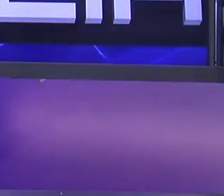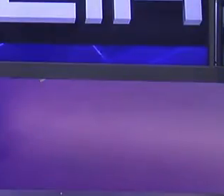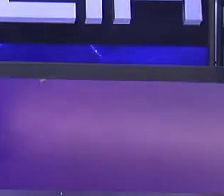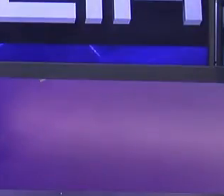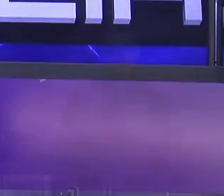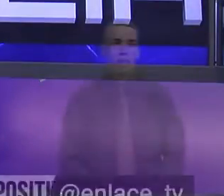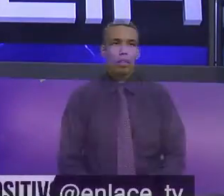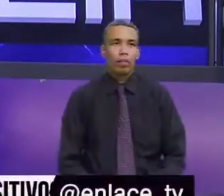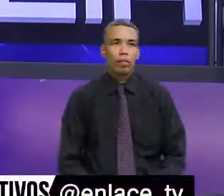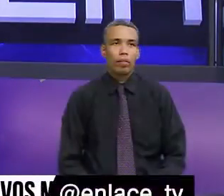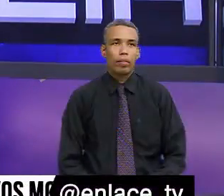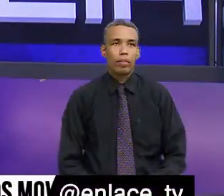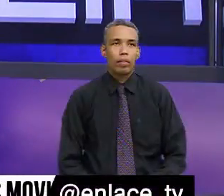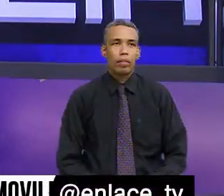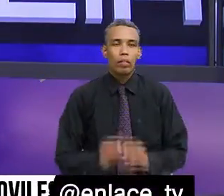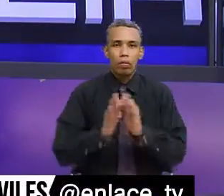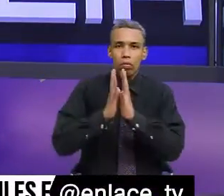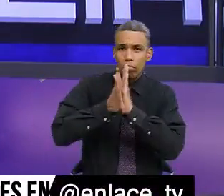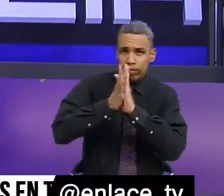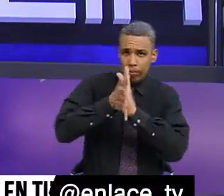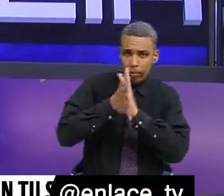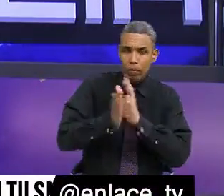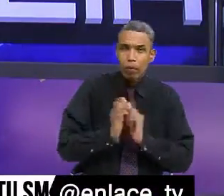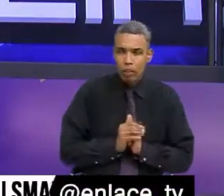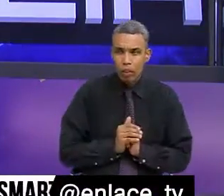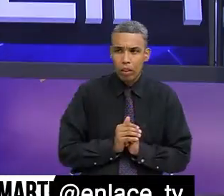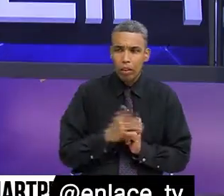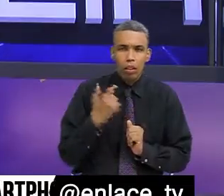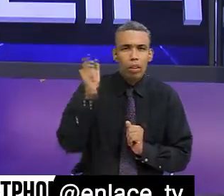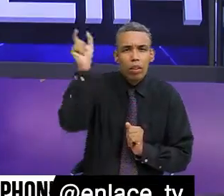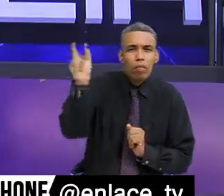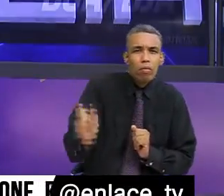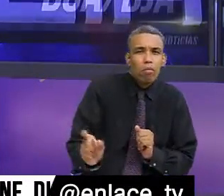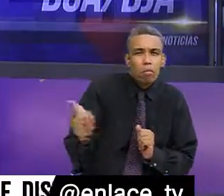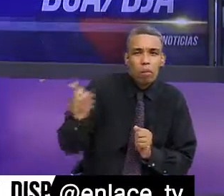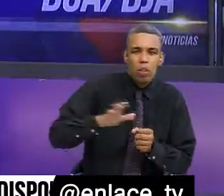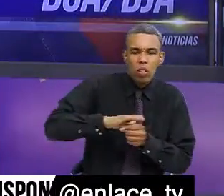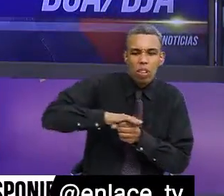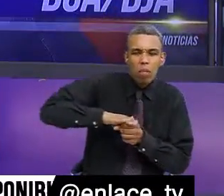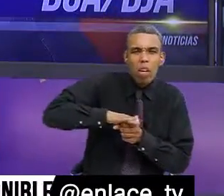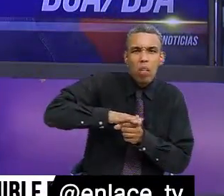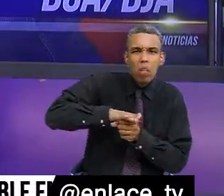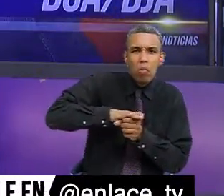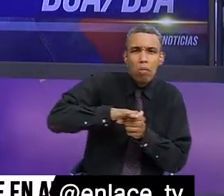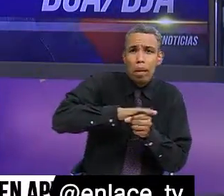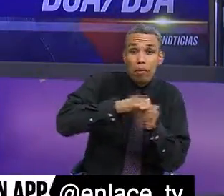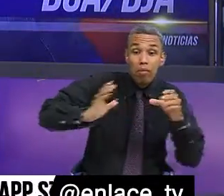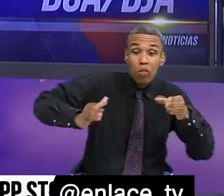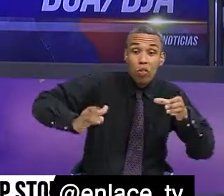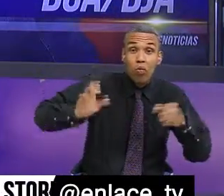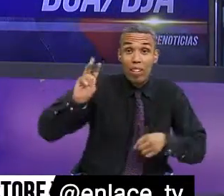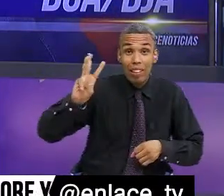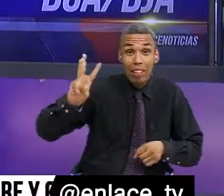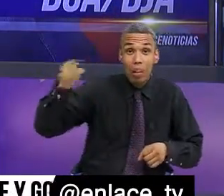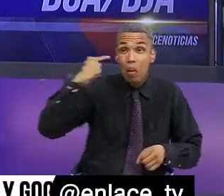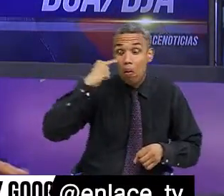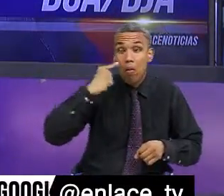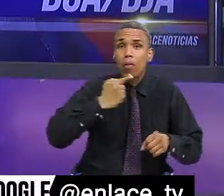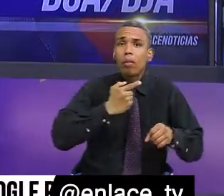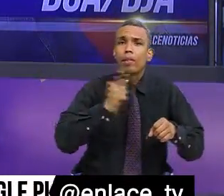Comenzamos con el desarrollo de nuestra información. Un habitante de la Comuna 3 fue víctima de una nueva modalidad de estafa. Escuche muy bien para que no le pase a